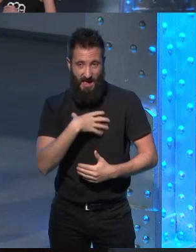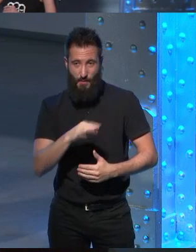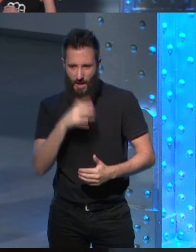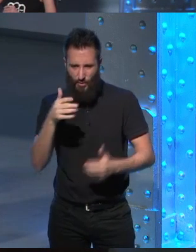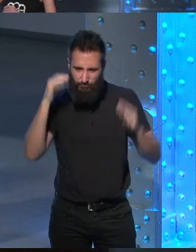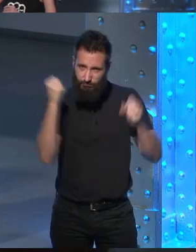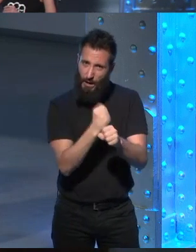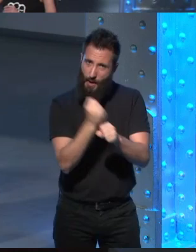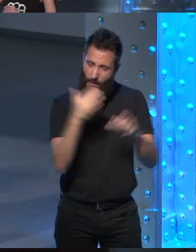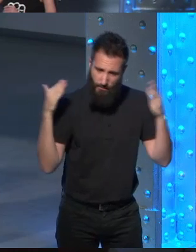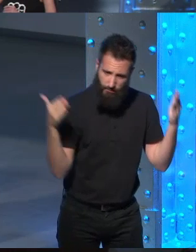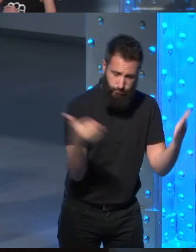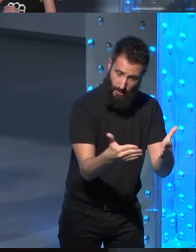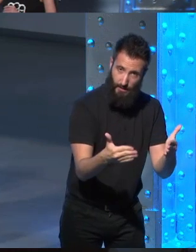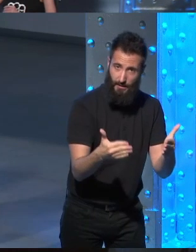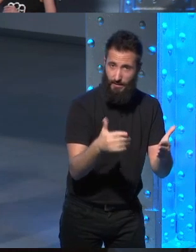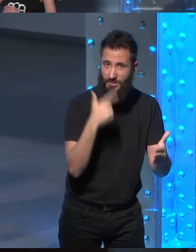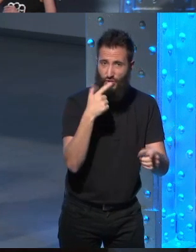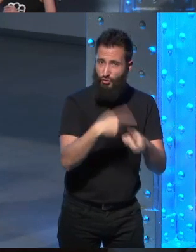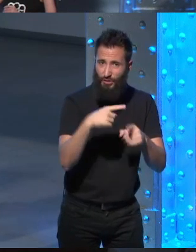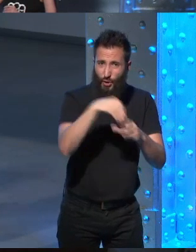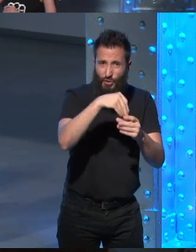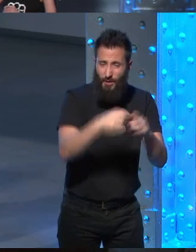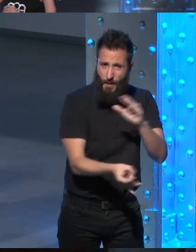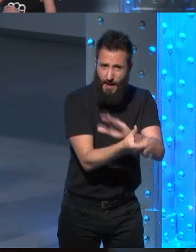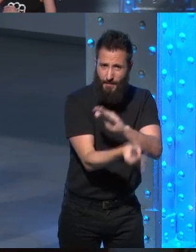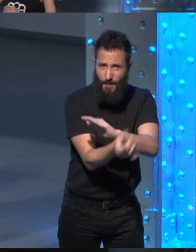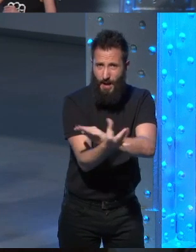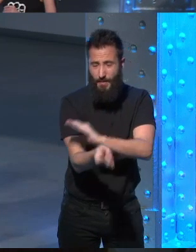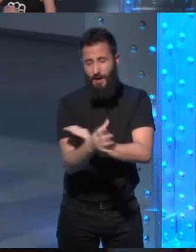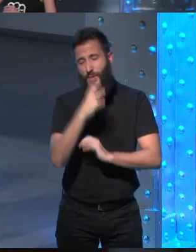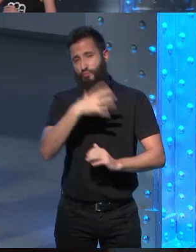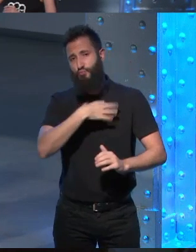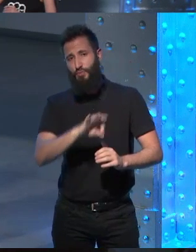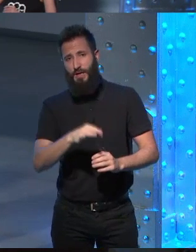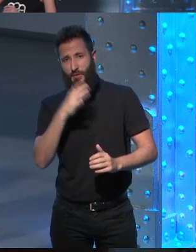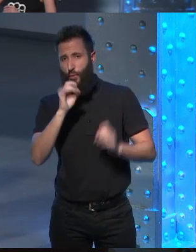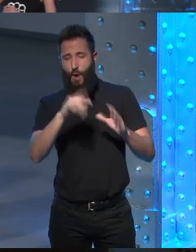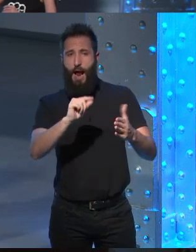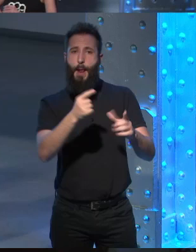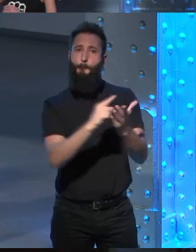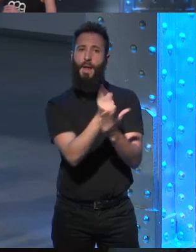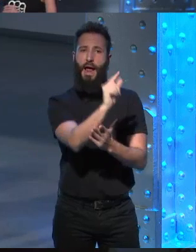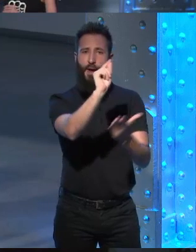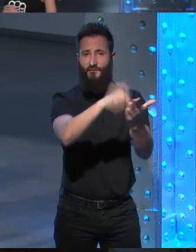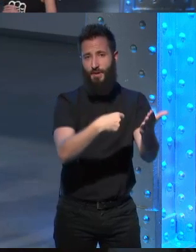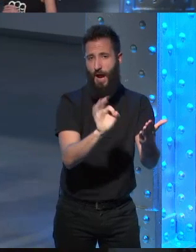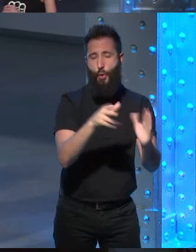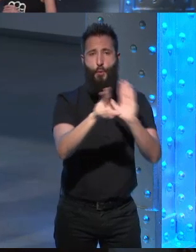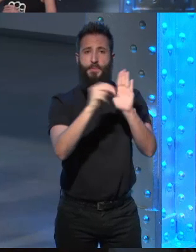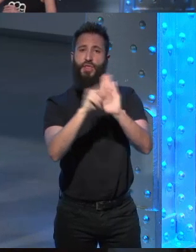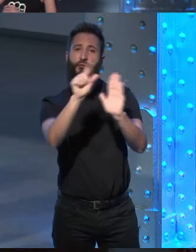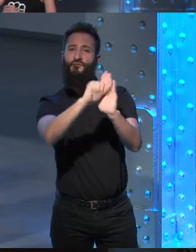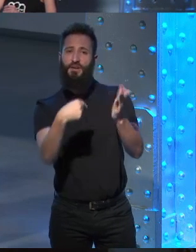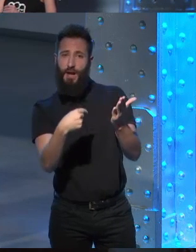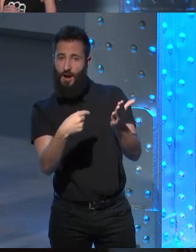tú realmente te debes dedicar, que es a crear contenido. Que Luego, muchas claro, veces- puedes establecer formas, pues eso, como firmar los mapas o los vídeos y demás, que en definitiva,